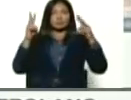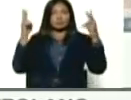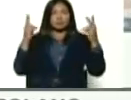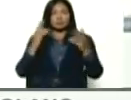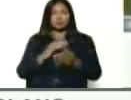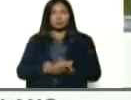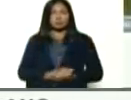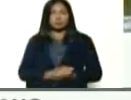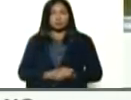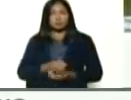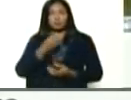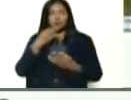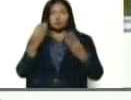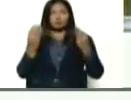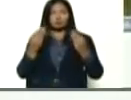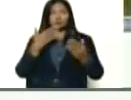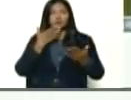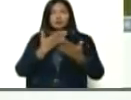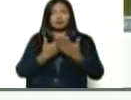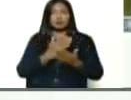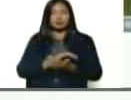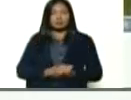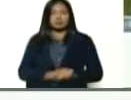bueno muchas gracias